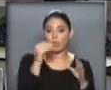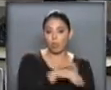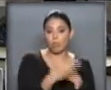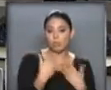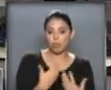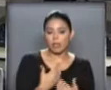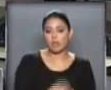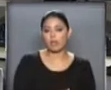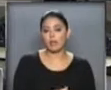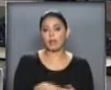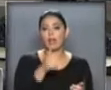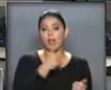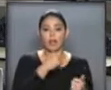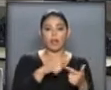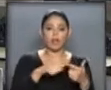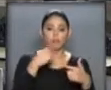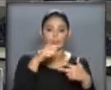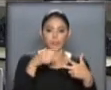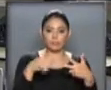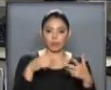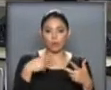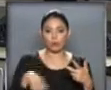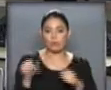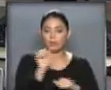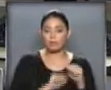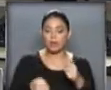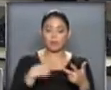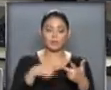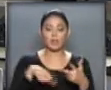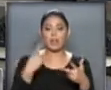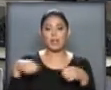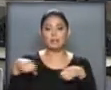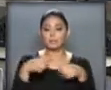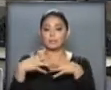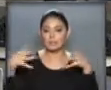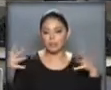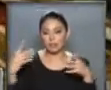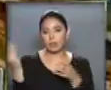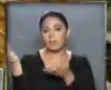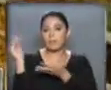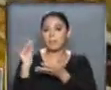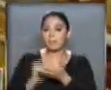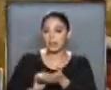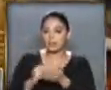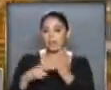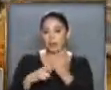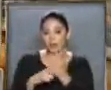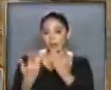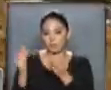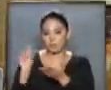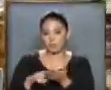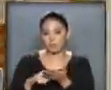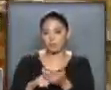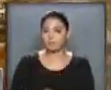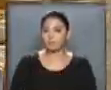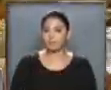secos, farináceos, agua, bebidas y artículos de limpieza. En el caso de los hipermercados se van a incluir cortes de carne. En esta